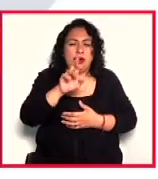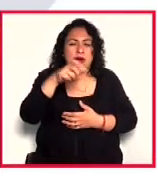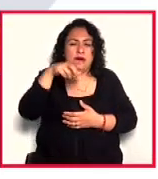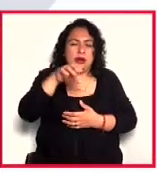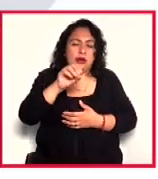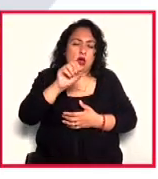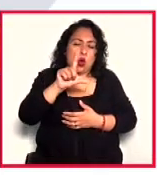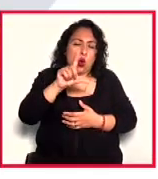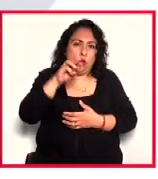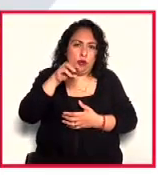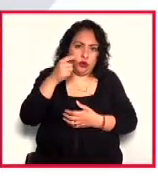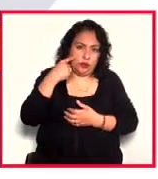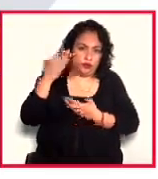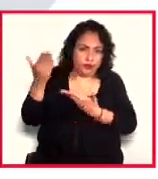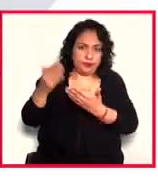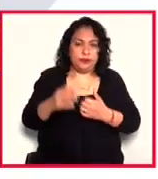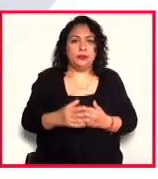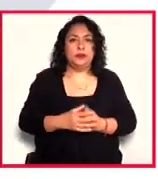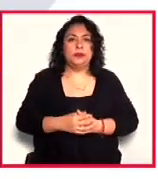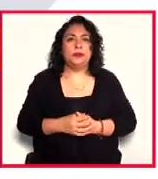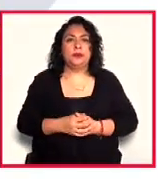ver.